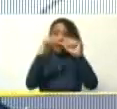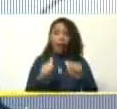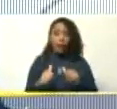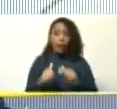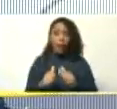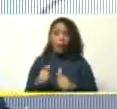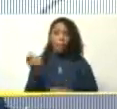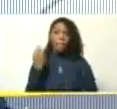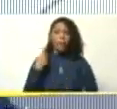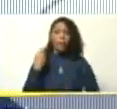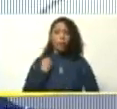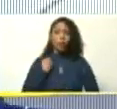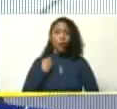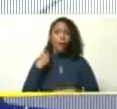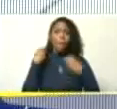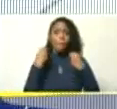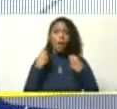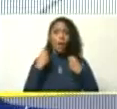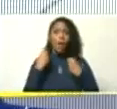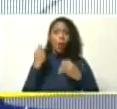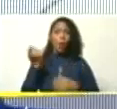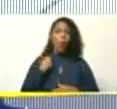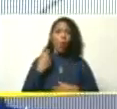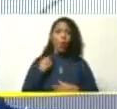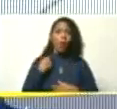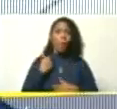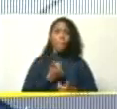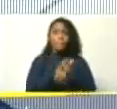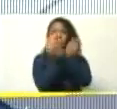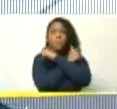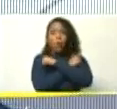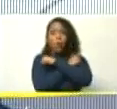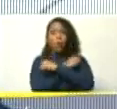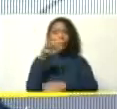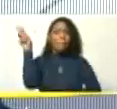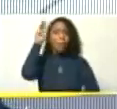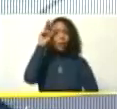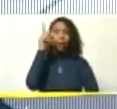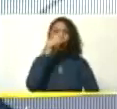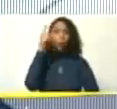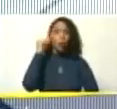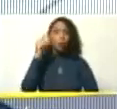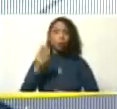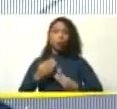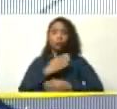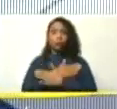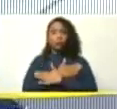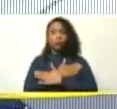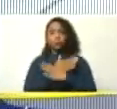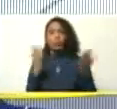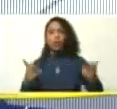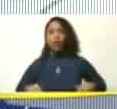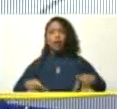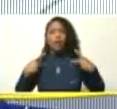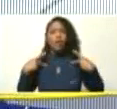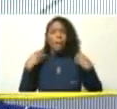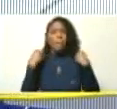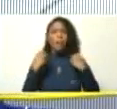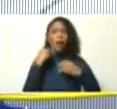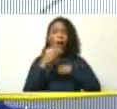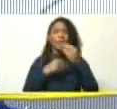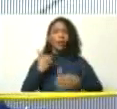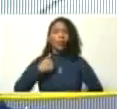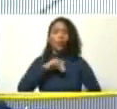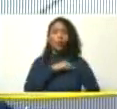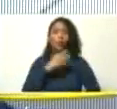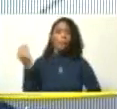pensiones decentes para los jubilados. Maestros y maestras que entregaban sus vidas para hacer las nuestras